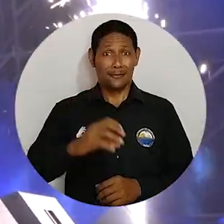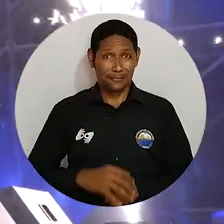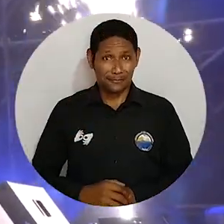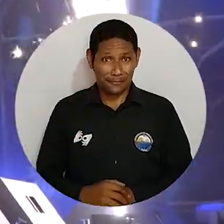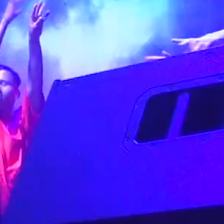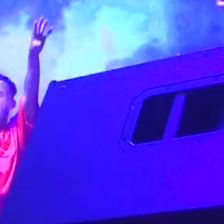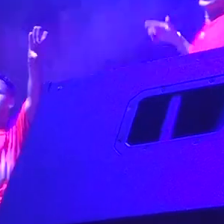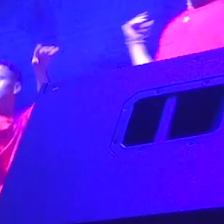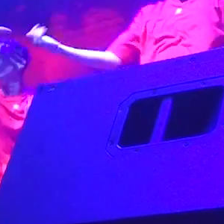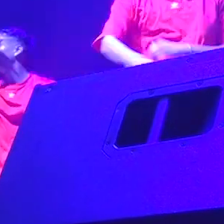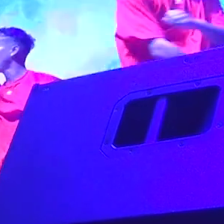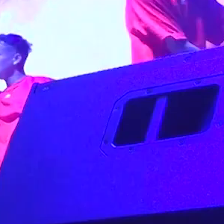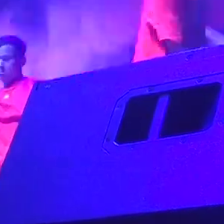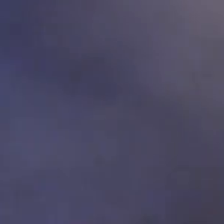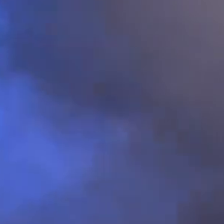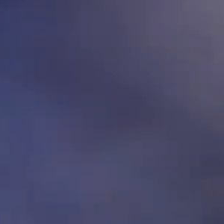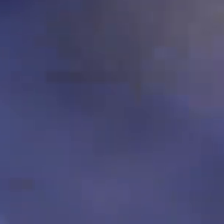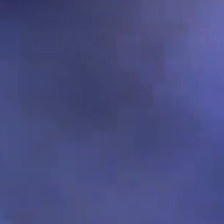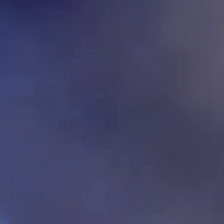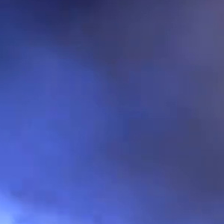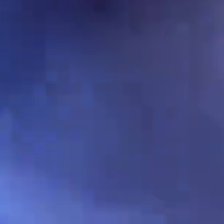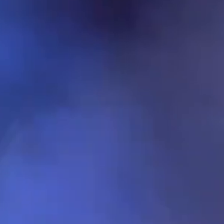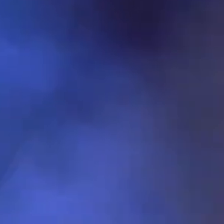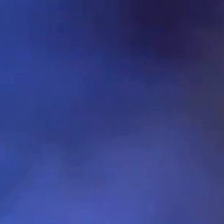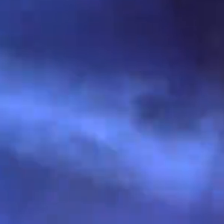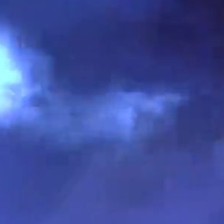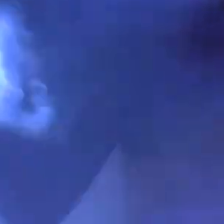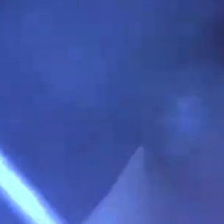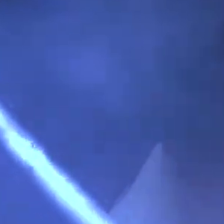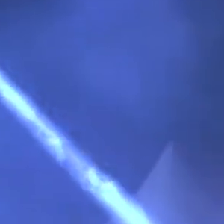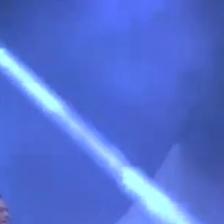invitados Rafa Pérez y Lalo Ebrard.